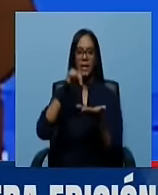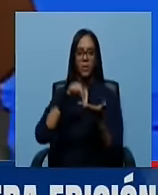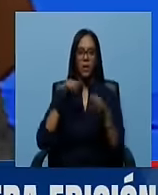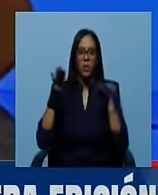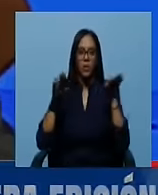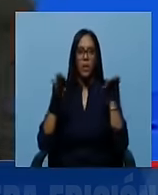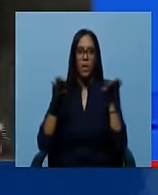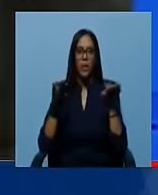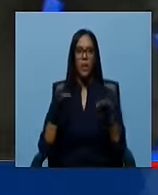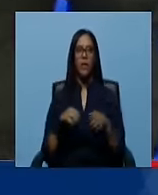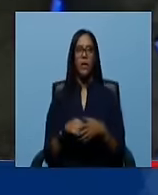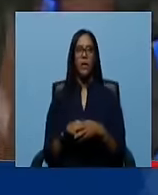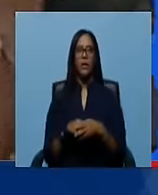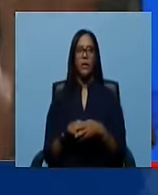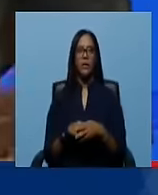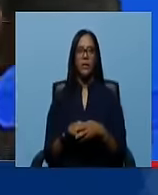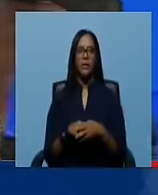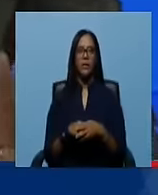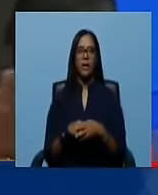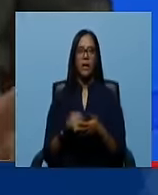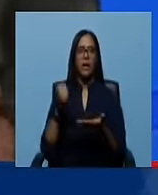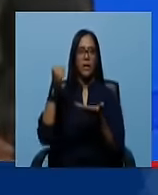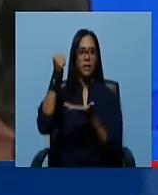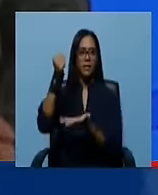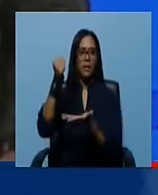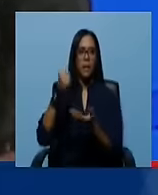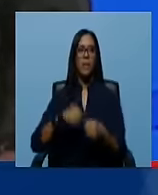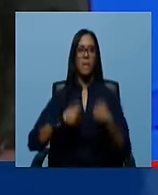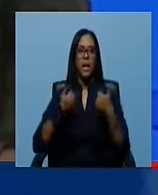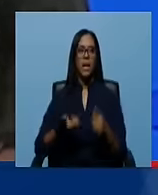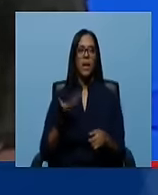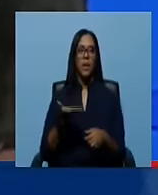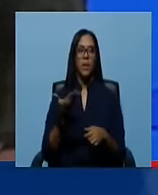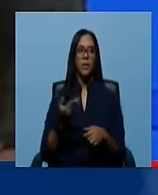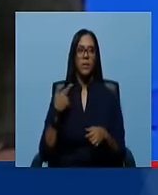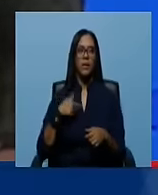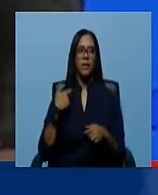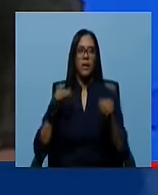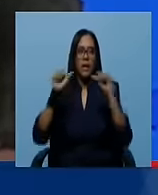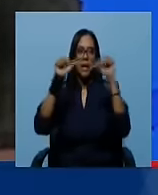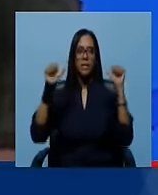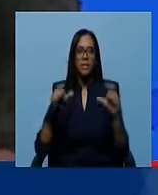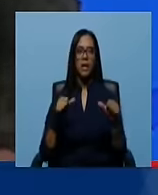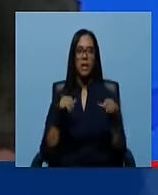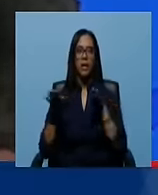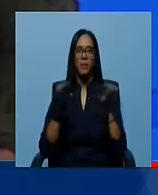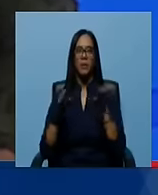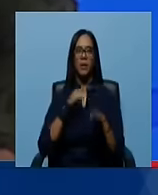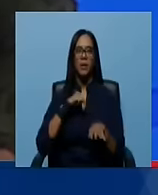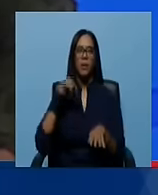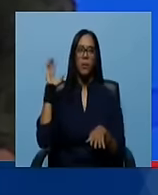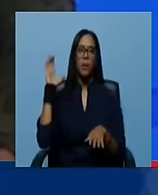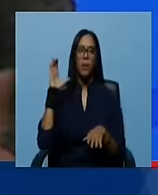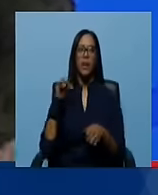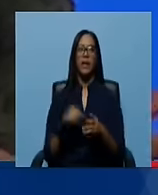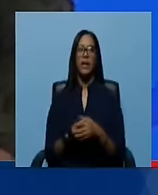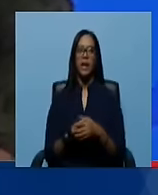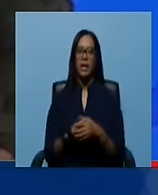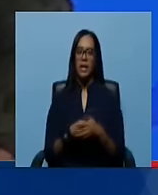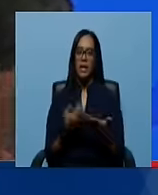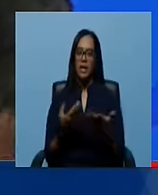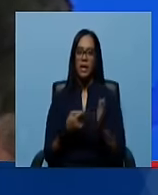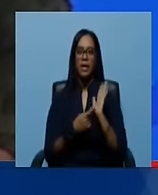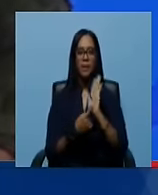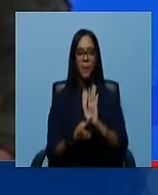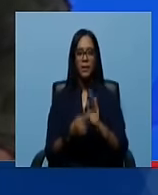Turismo, que es el galardón más importante que tiene el sistema turístico en nuestro país y que refrenda el trabajo